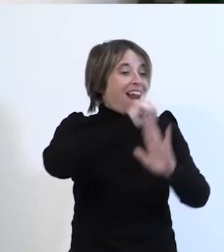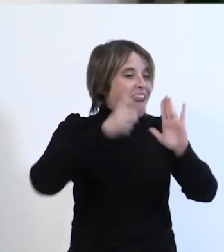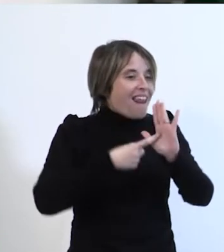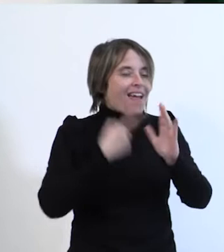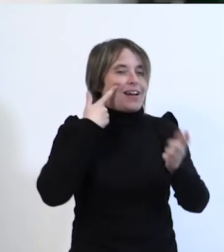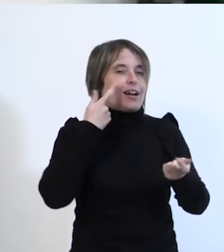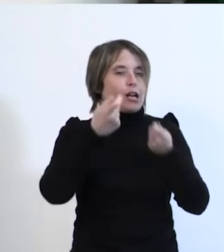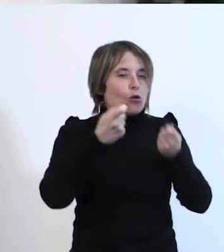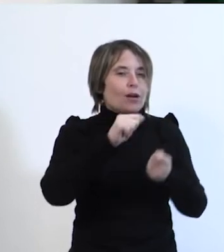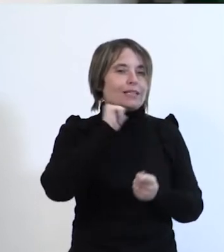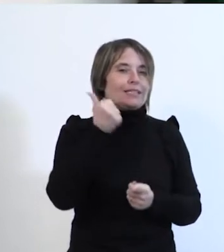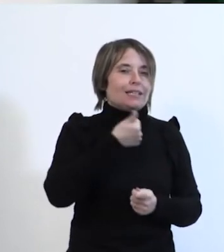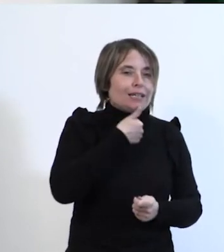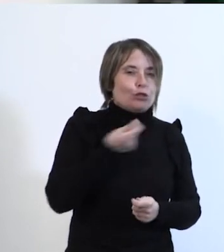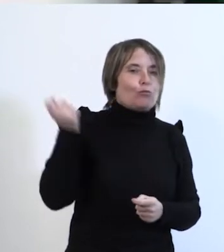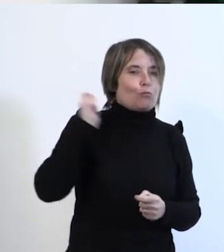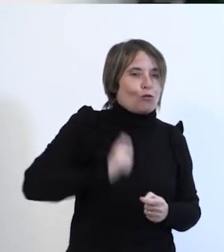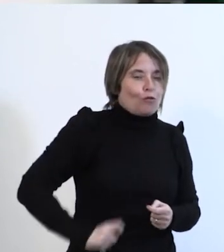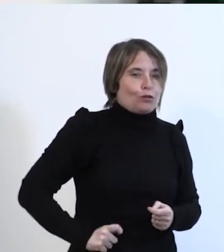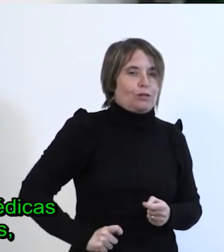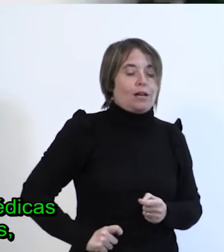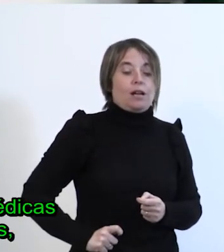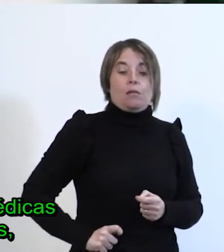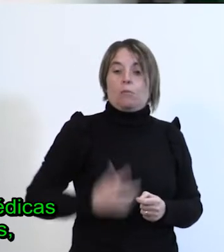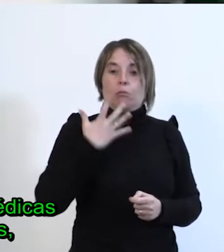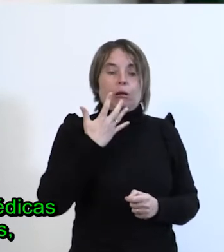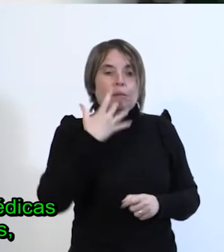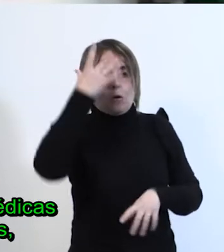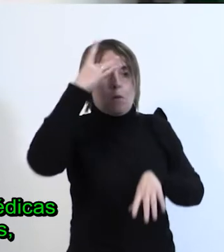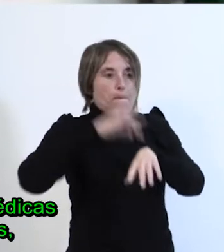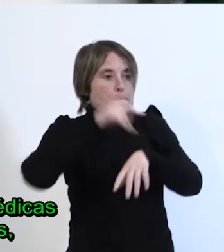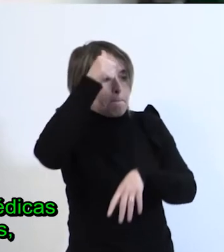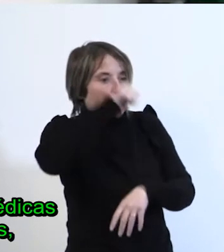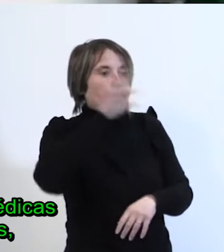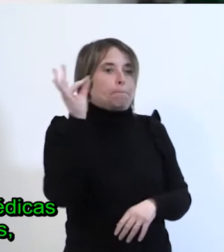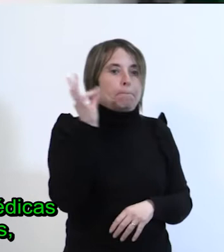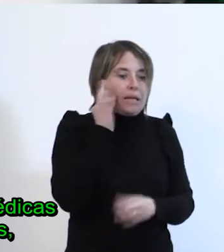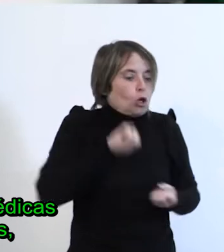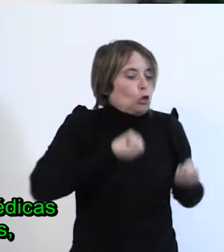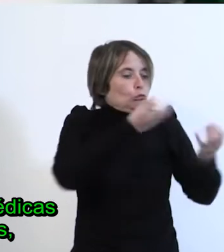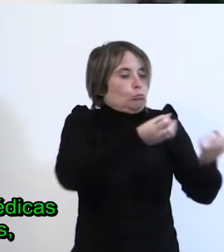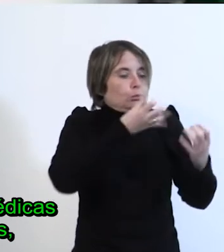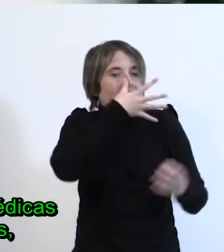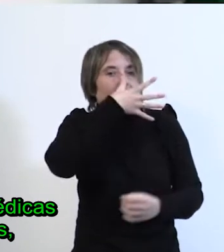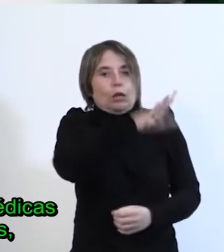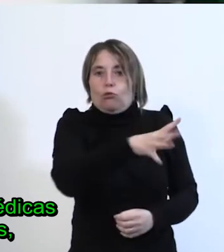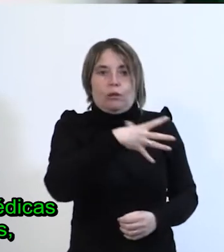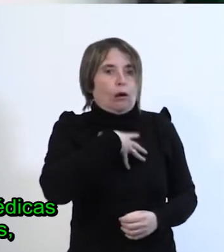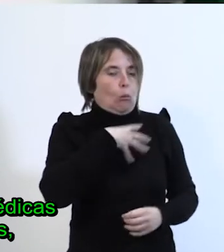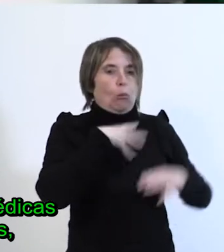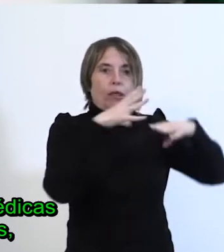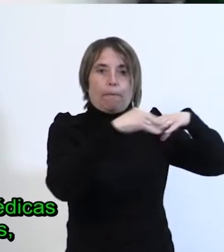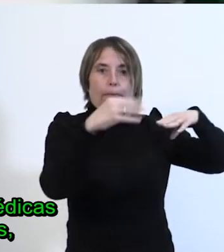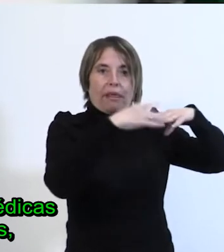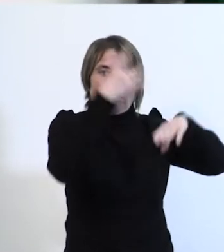legislar, regular el secreto profesional para impedir que los médicos y las médicas puedan denunciar a